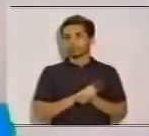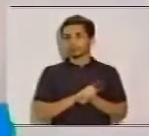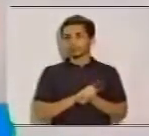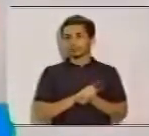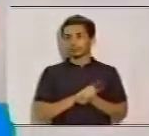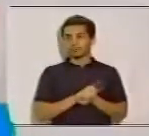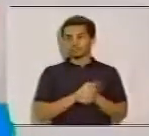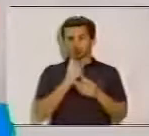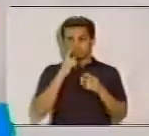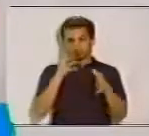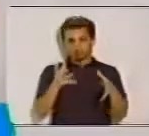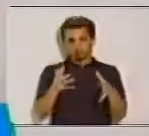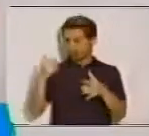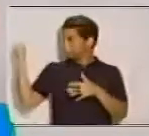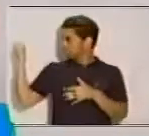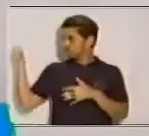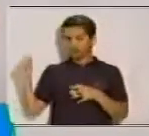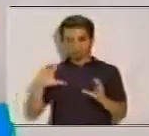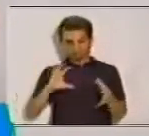la figura que les traigo hoy